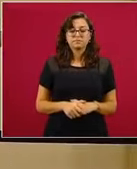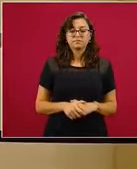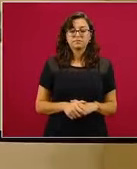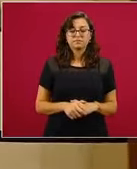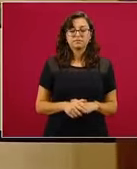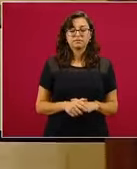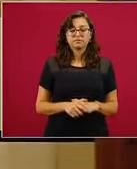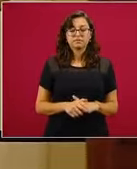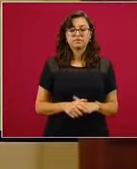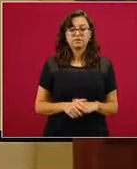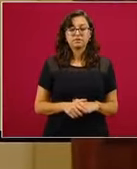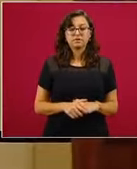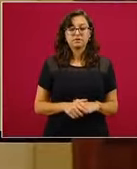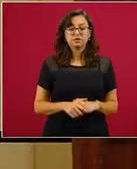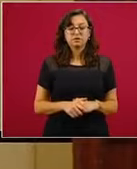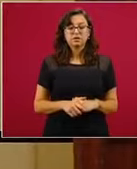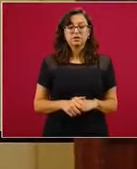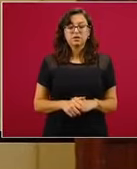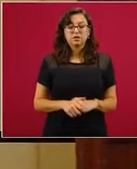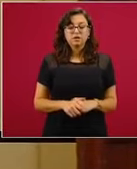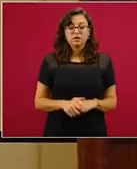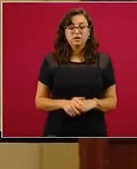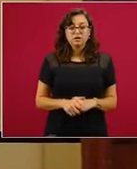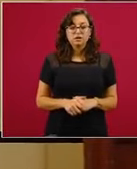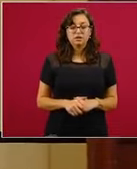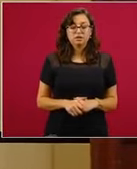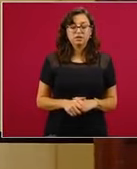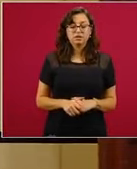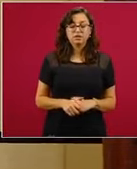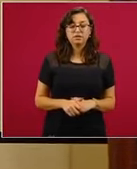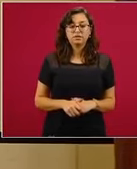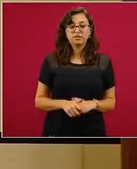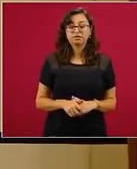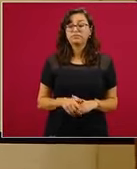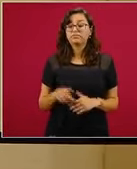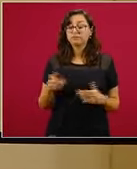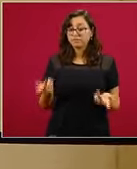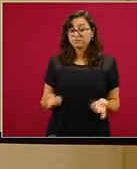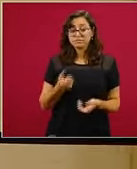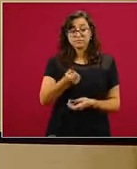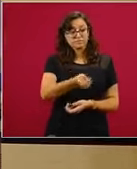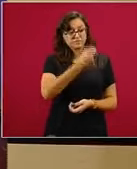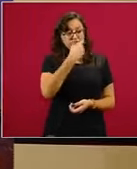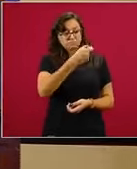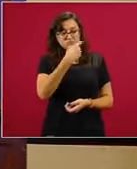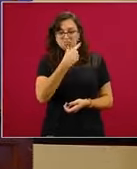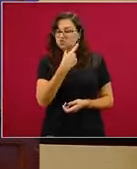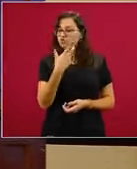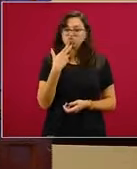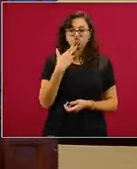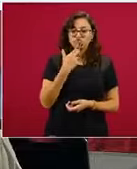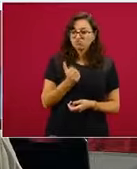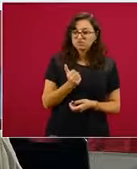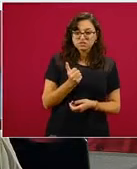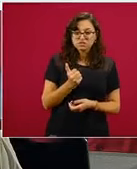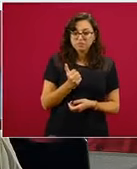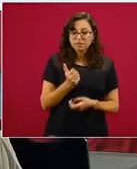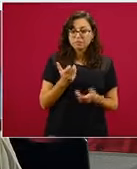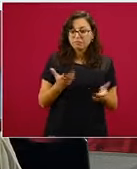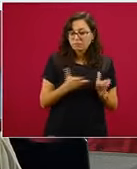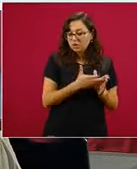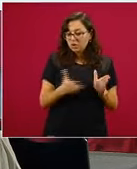muestra. La vigilancia de las resistencias, también de igual forma, nosotros vamos a estar viendo, al segundo mes una persona debe de